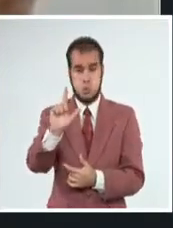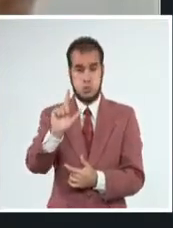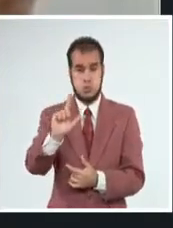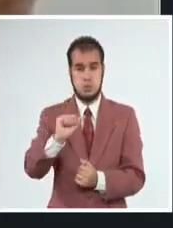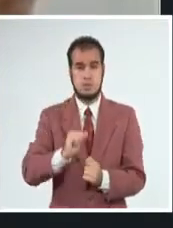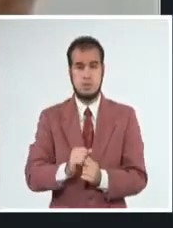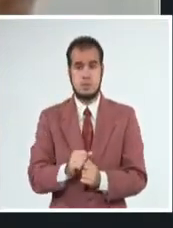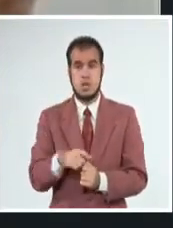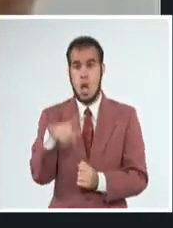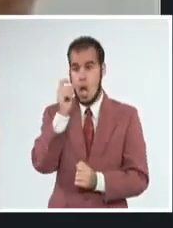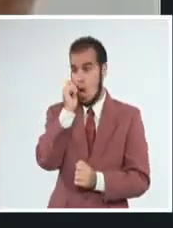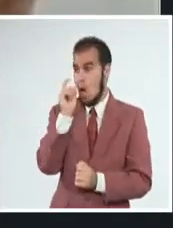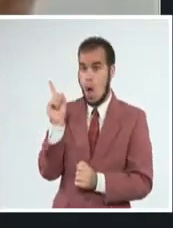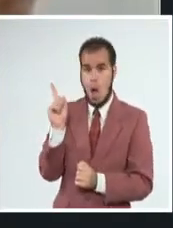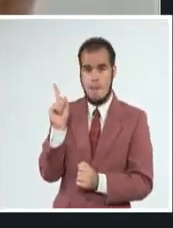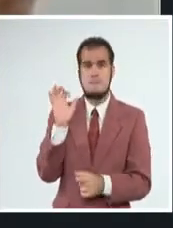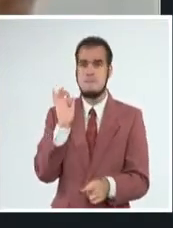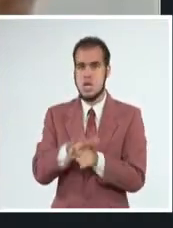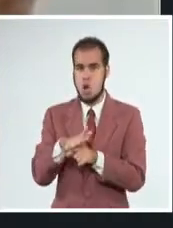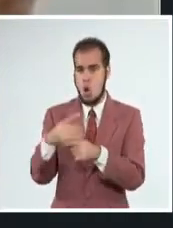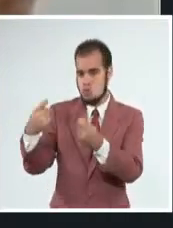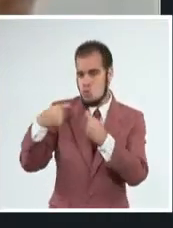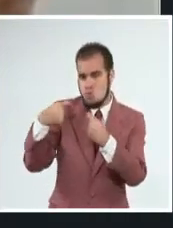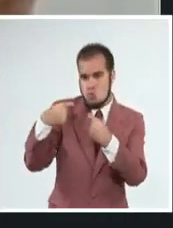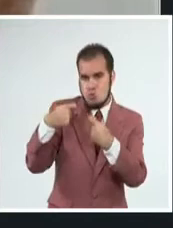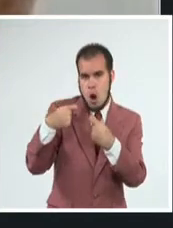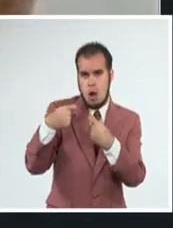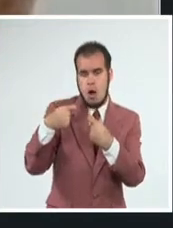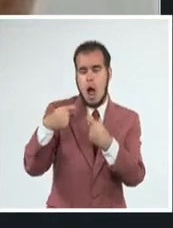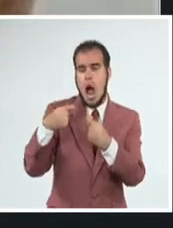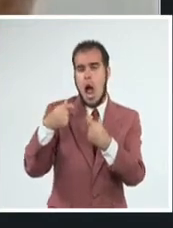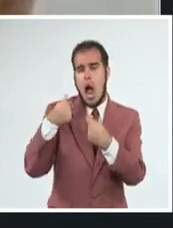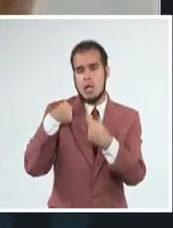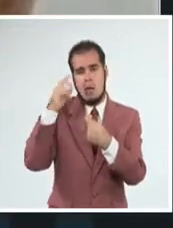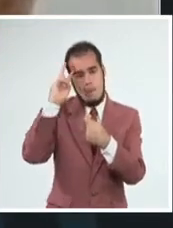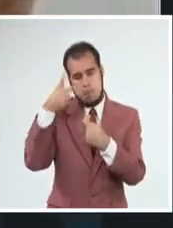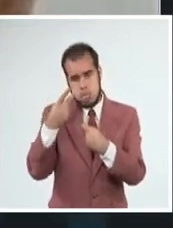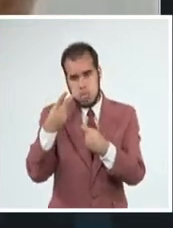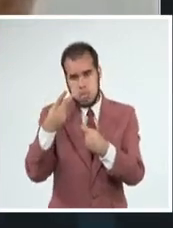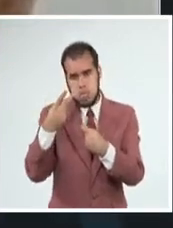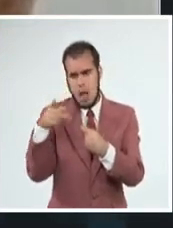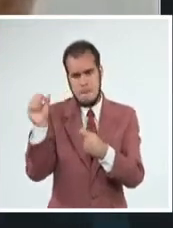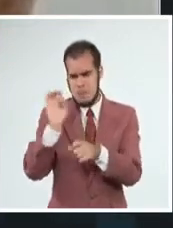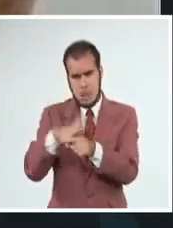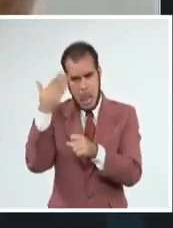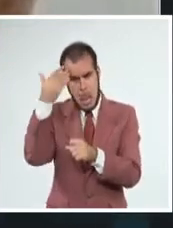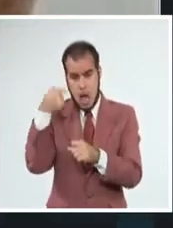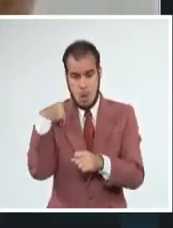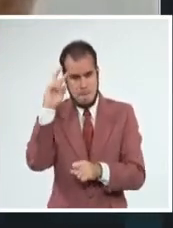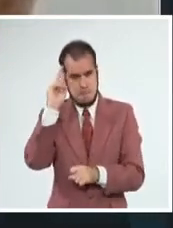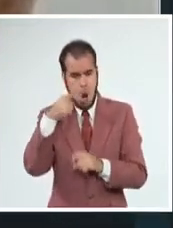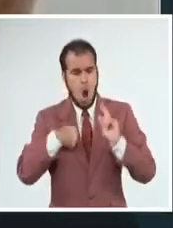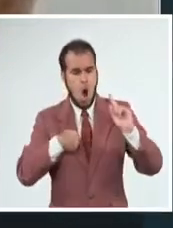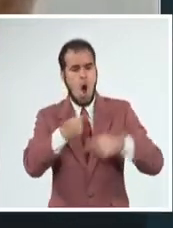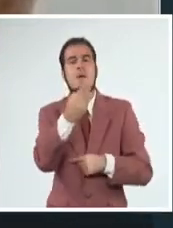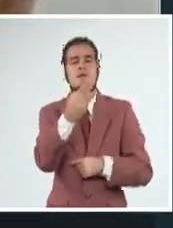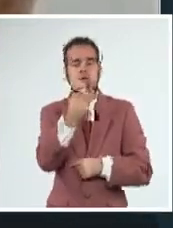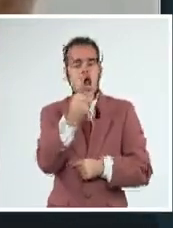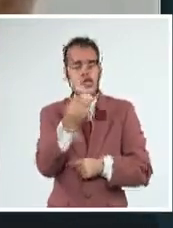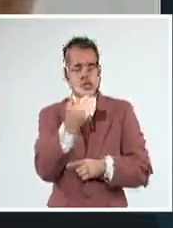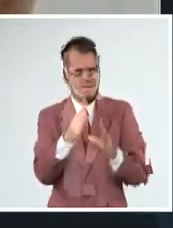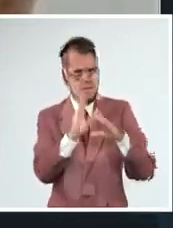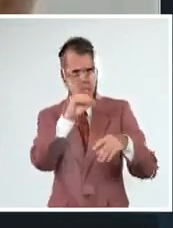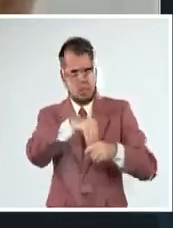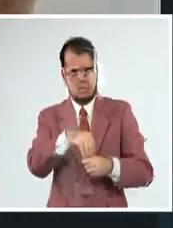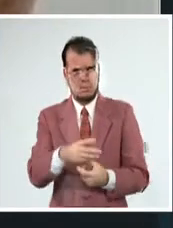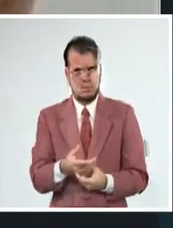Yaciel Medina me incitó a que cometiera actos contra la policía de mi localidad, con que le